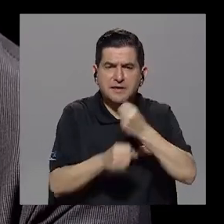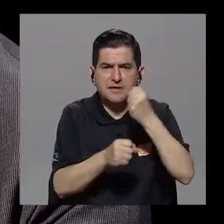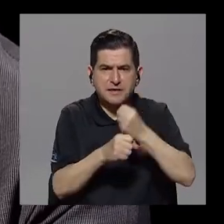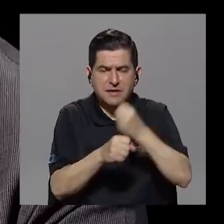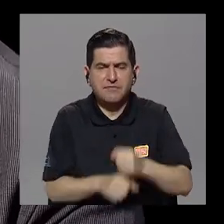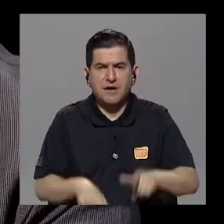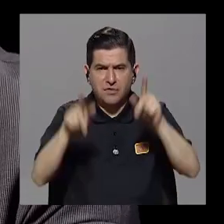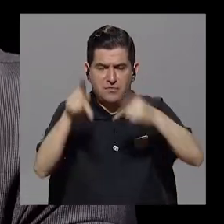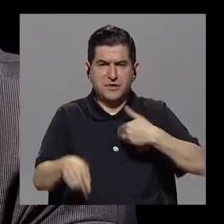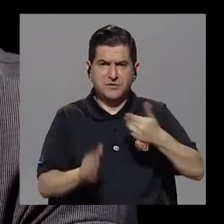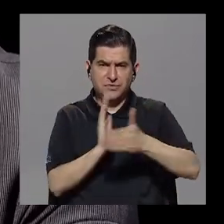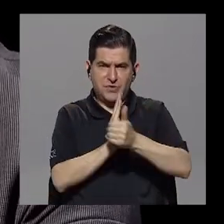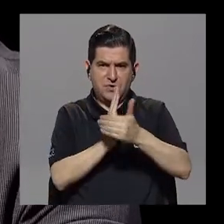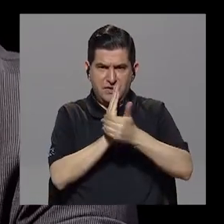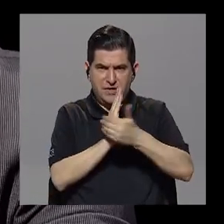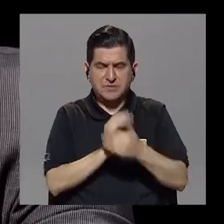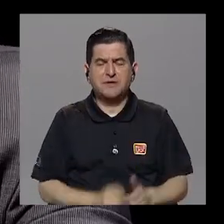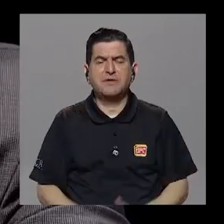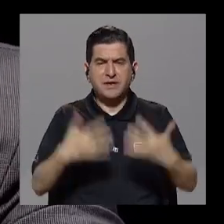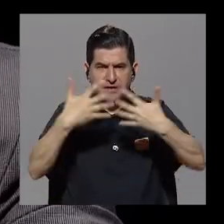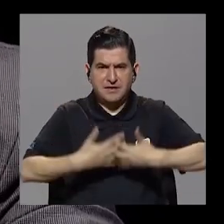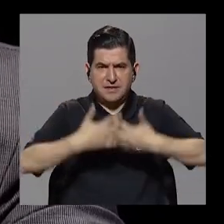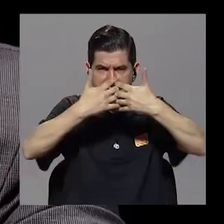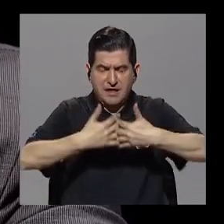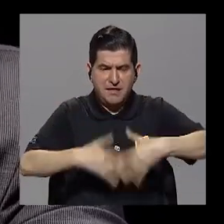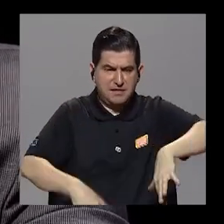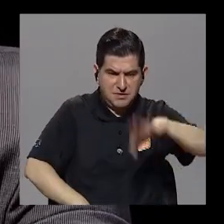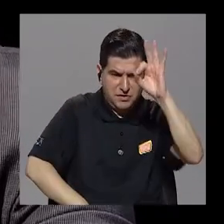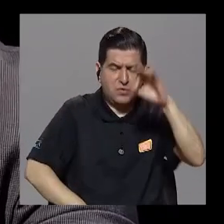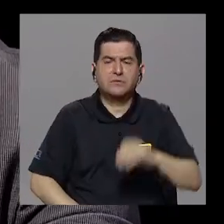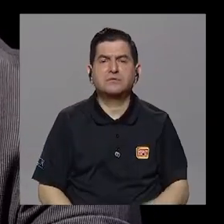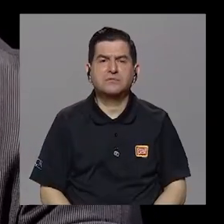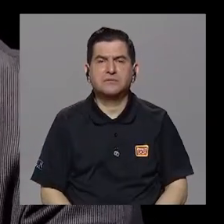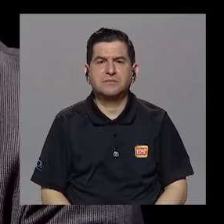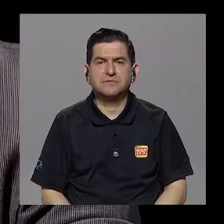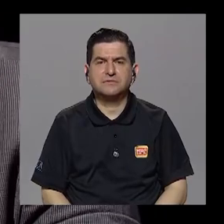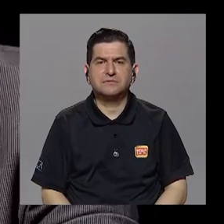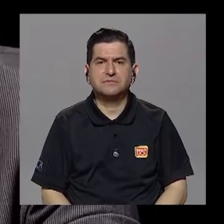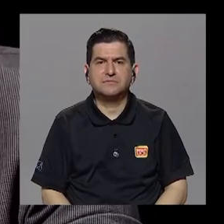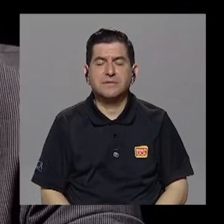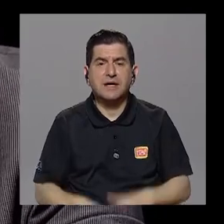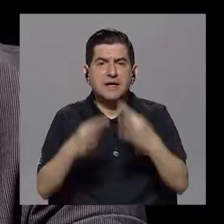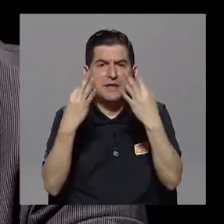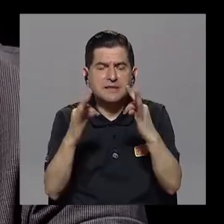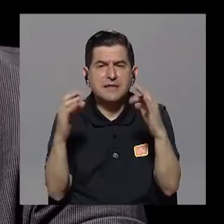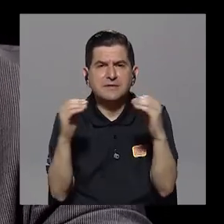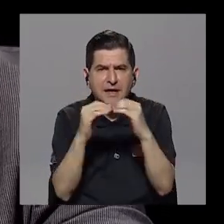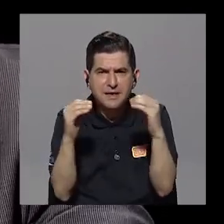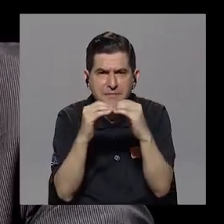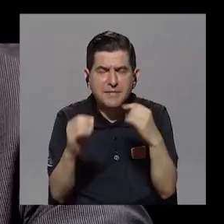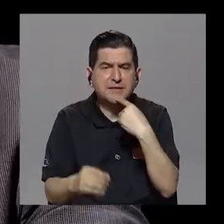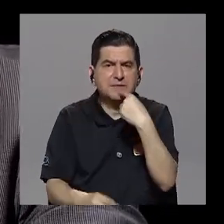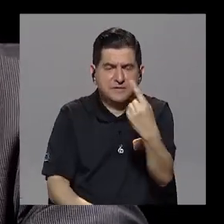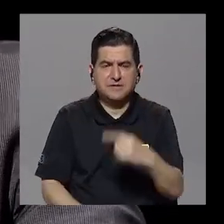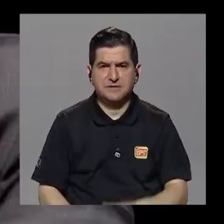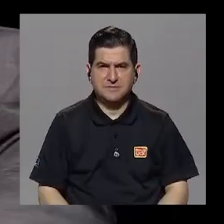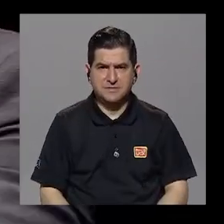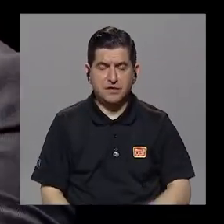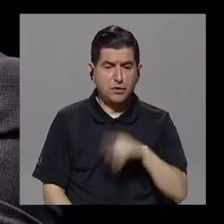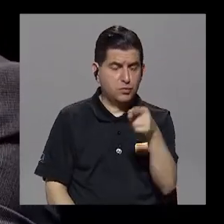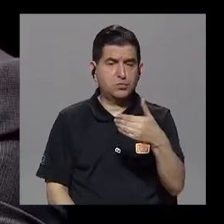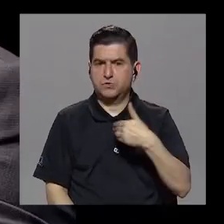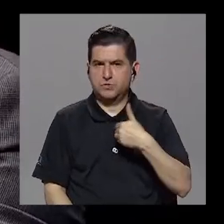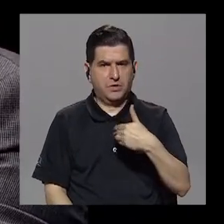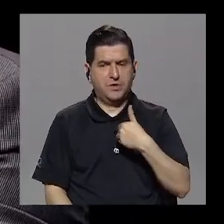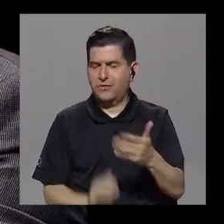tiene las habilidades que busca una empresa las encuentre, sino ir un poco más allá y decir, bueno, vos no